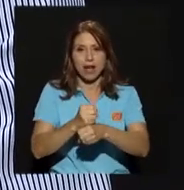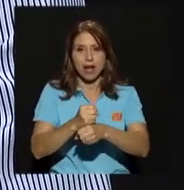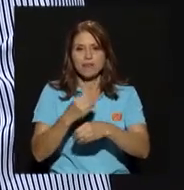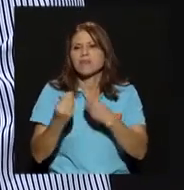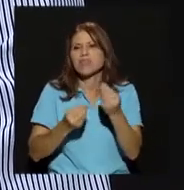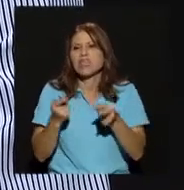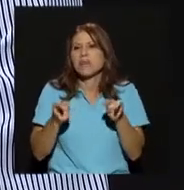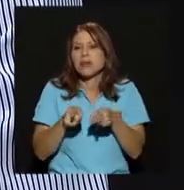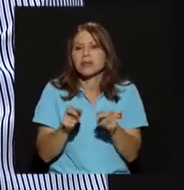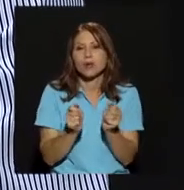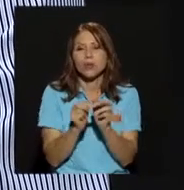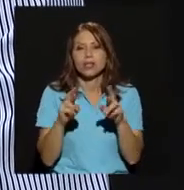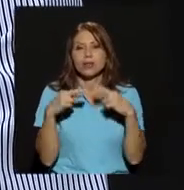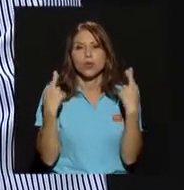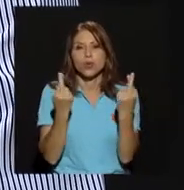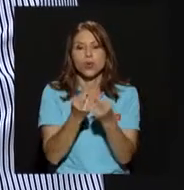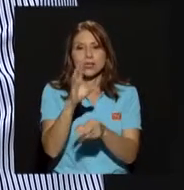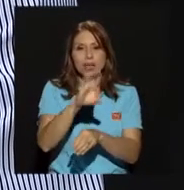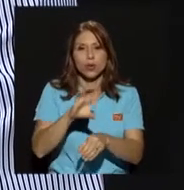el Consejo.